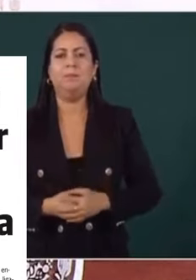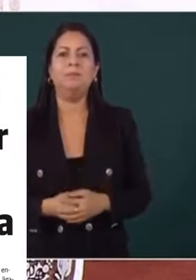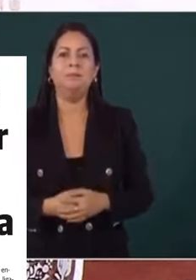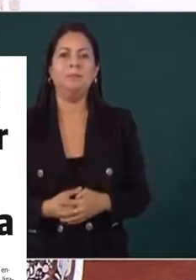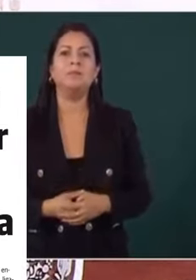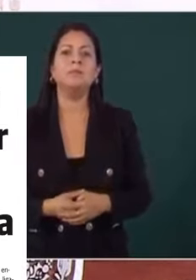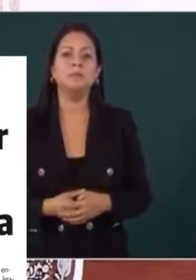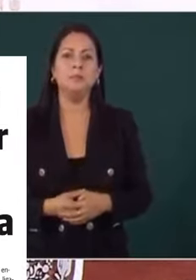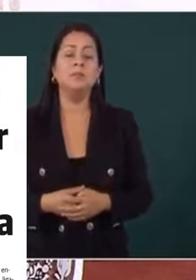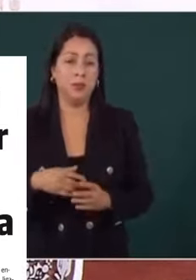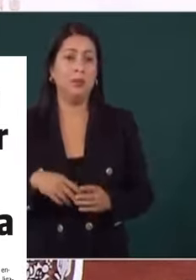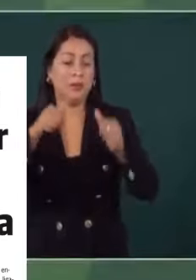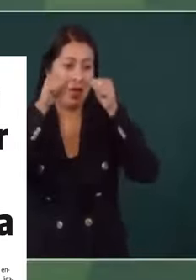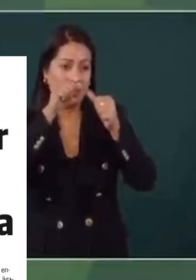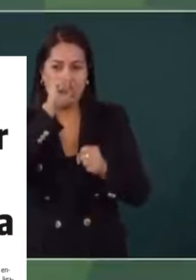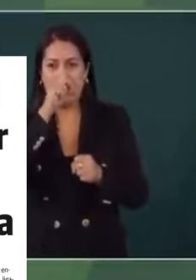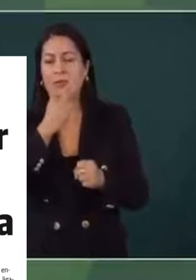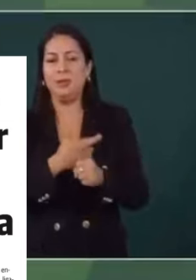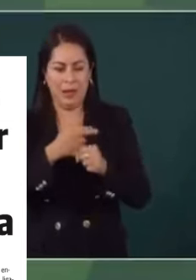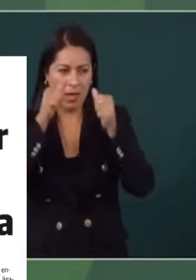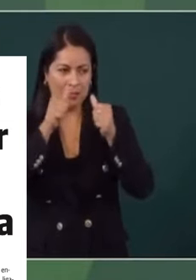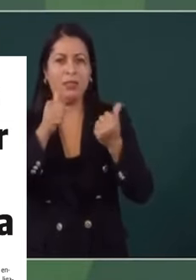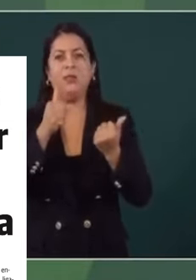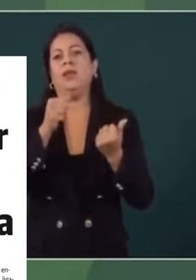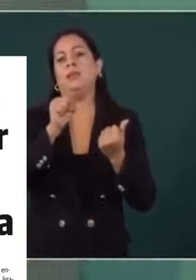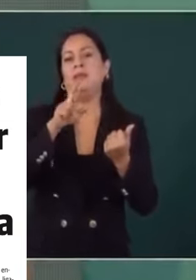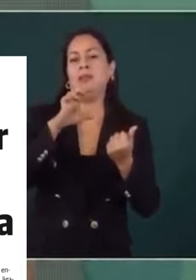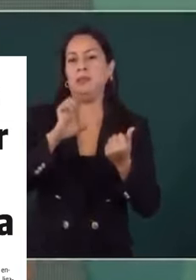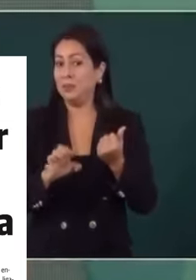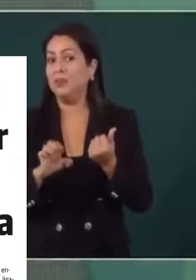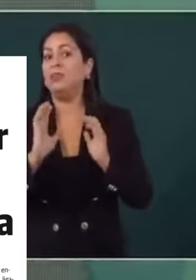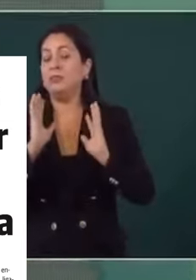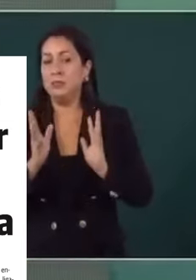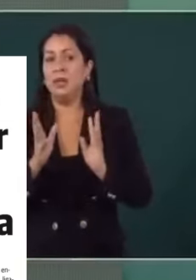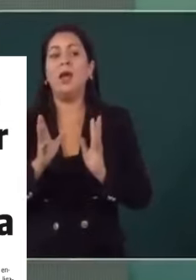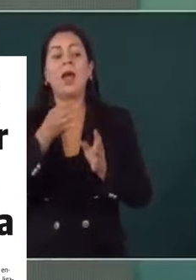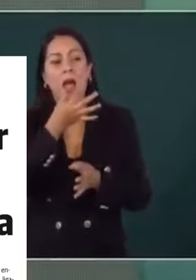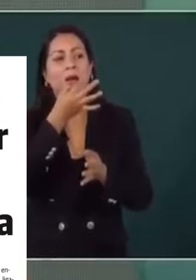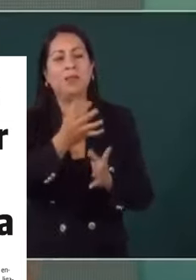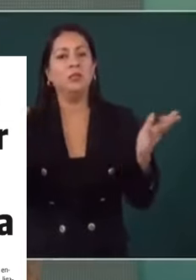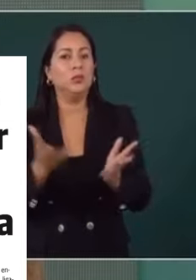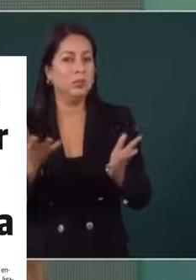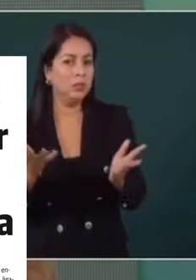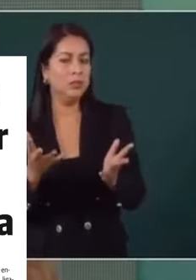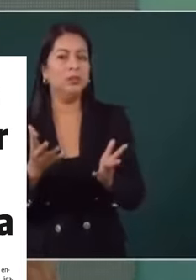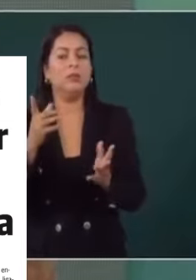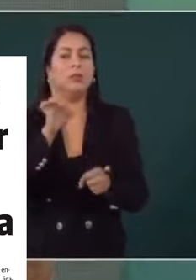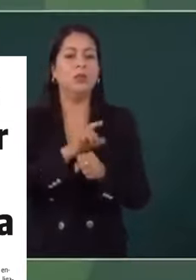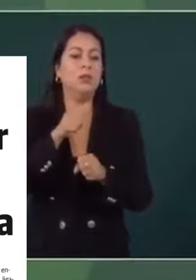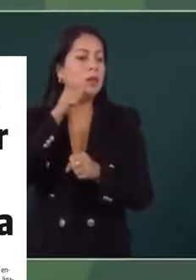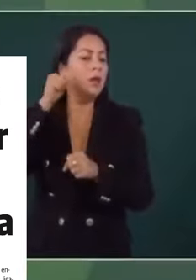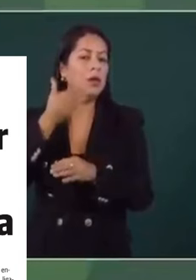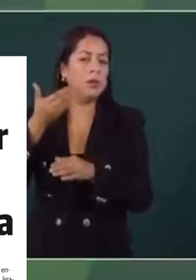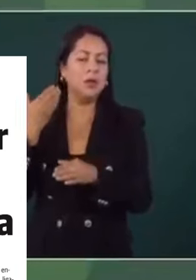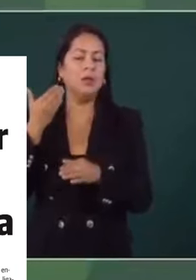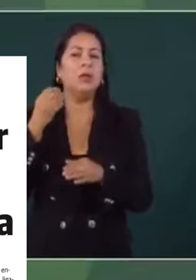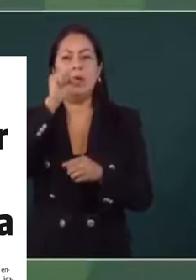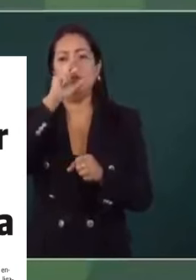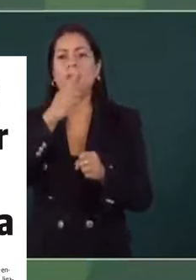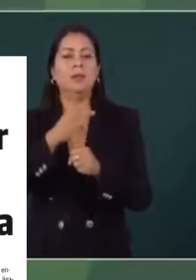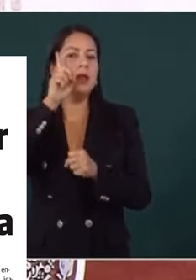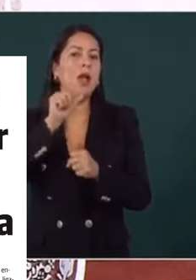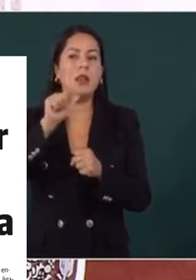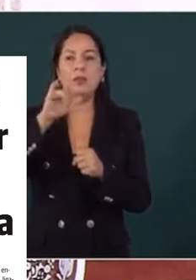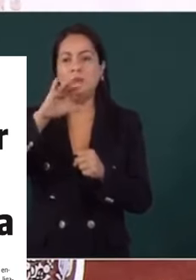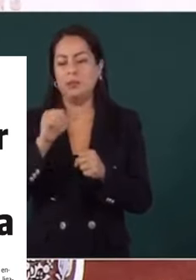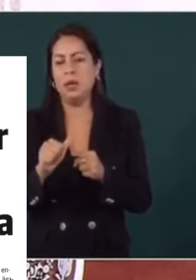enfrentamientos. Ha estado pendiente la Secretaría de Relaciones Exteriores, ya emitió un comunicado desde el día de ayer la secretaria